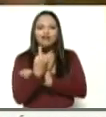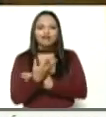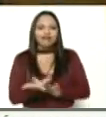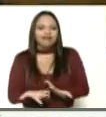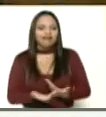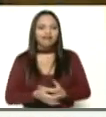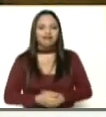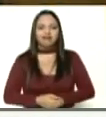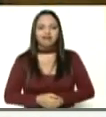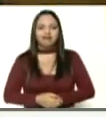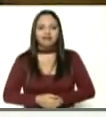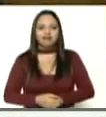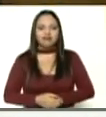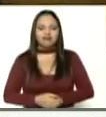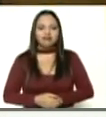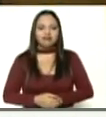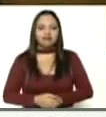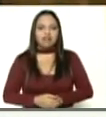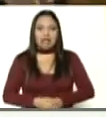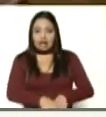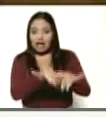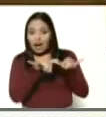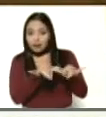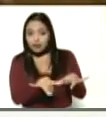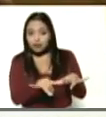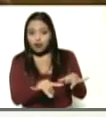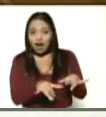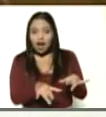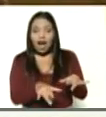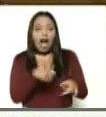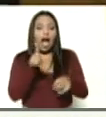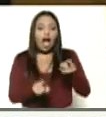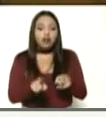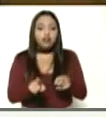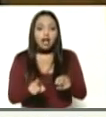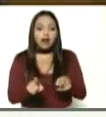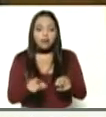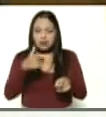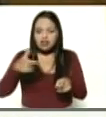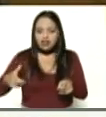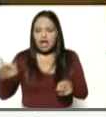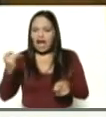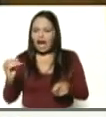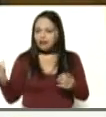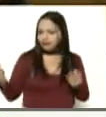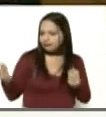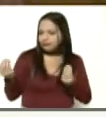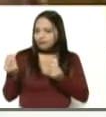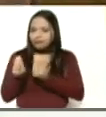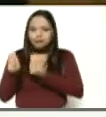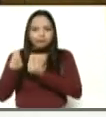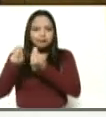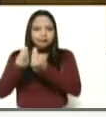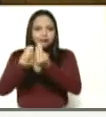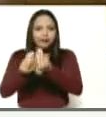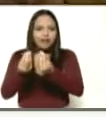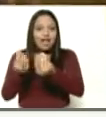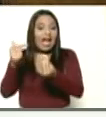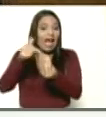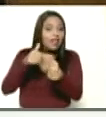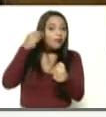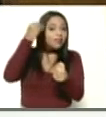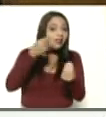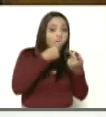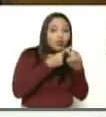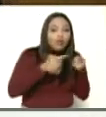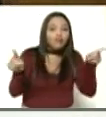la traición. Por eso, porque hay gente que te acompaña y tiene un proyecto distinto. A veces nos acompaña y tiene un proyecto distinto, mi